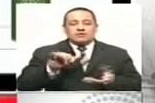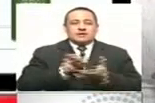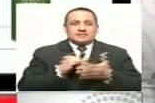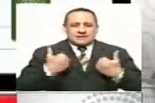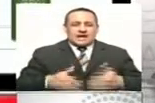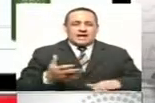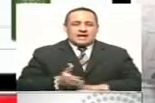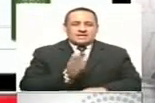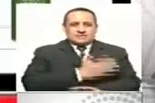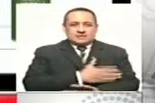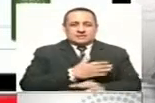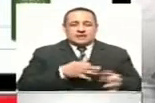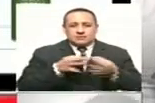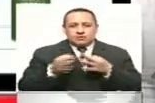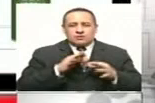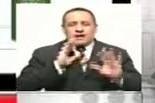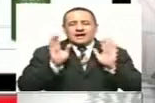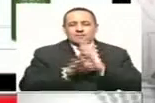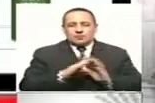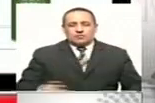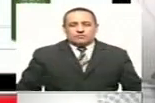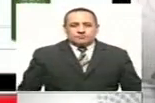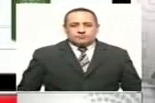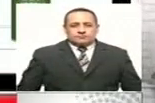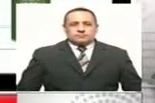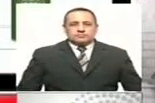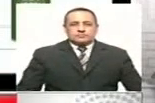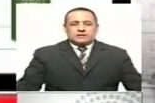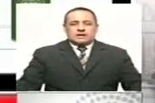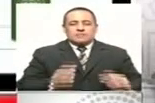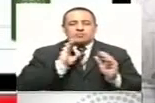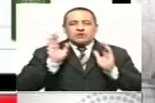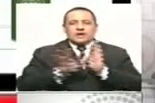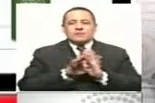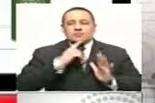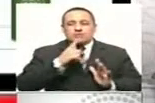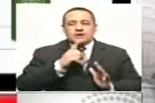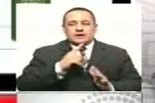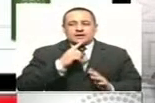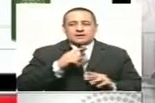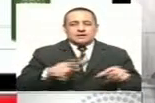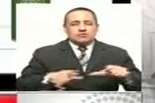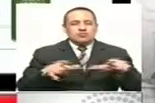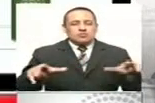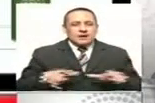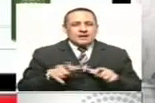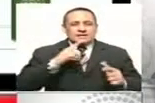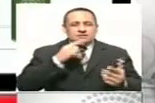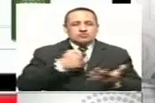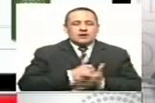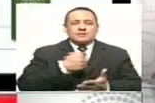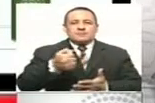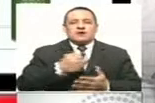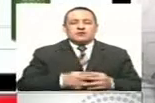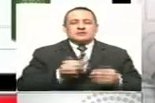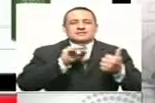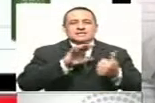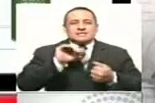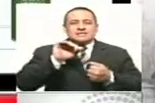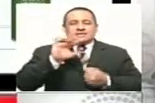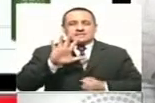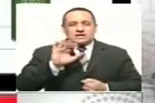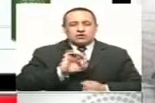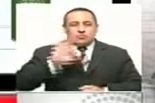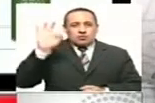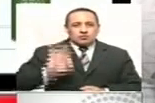previstas. Menciono algunos ejemplos, ¿no? El INEI, por ejemplo, solamente alcanzó 65%